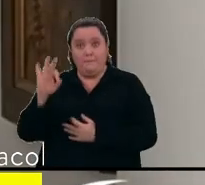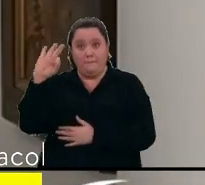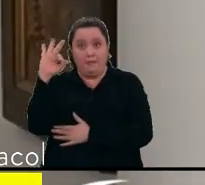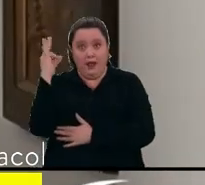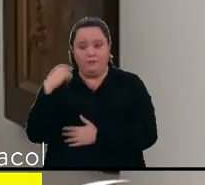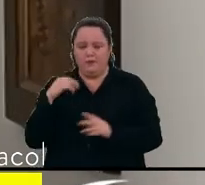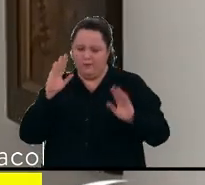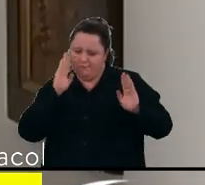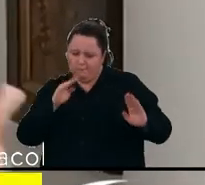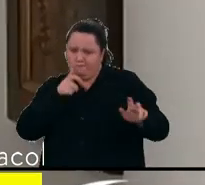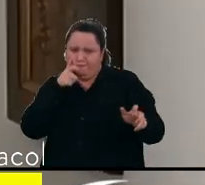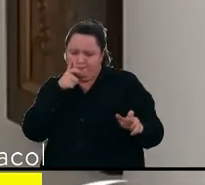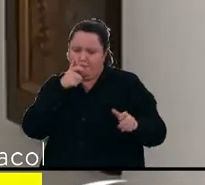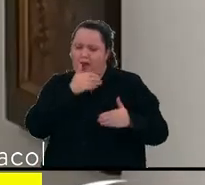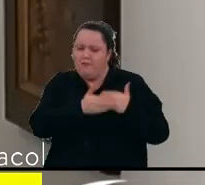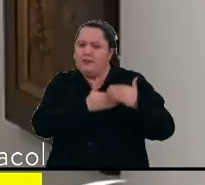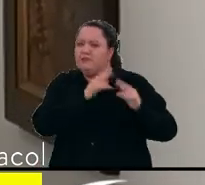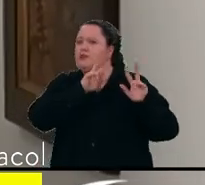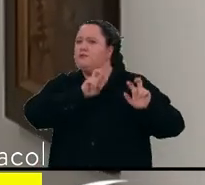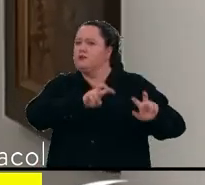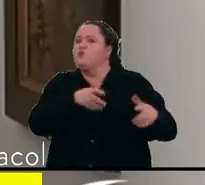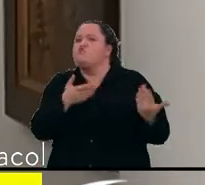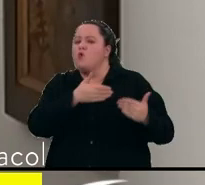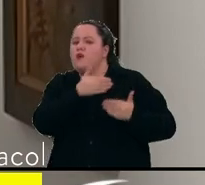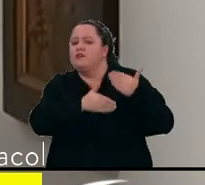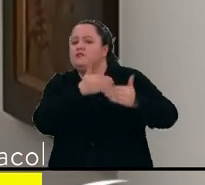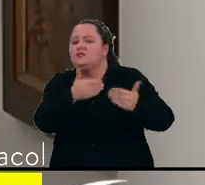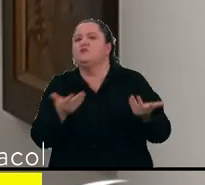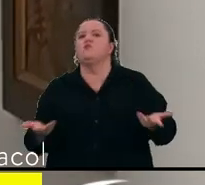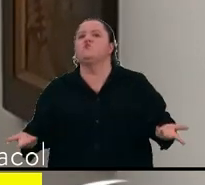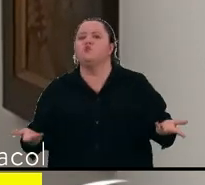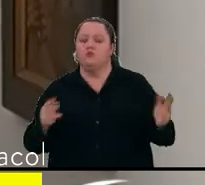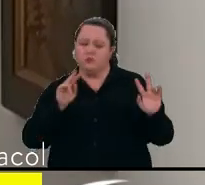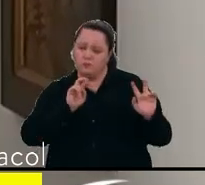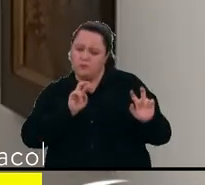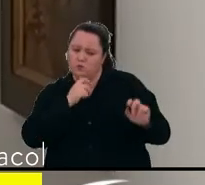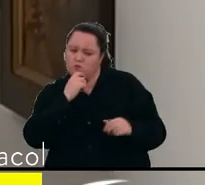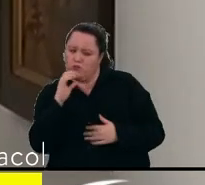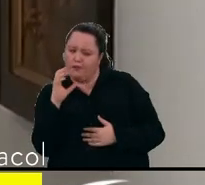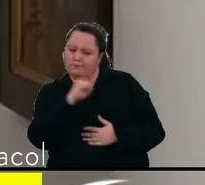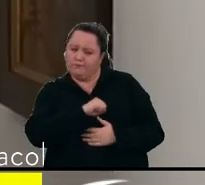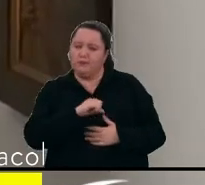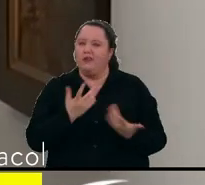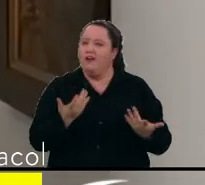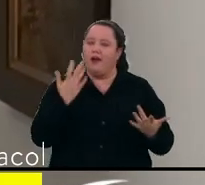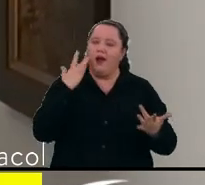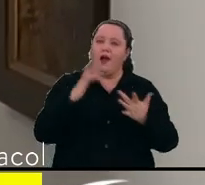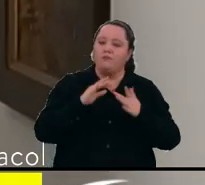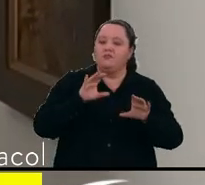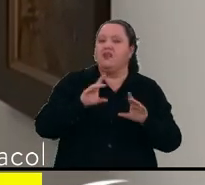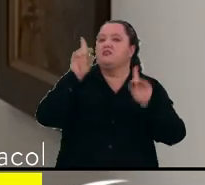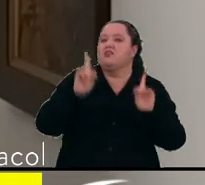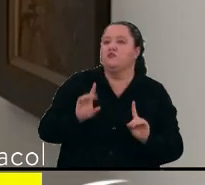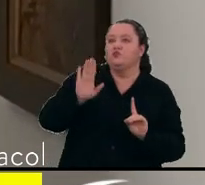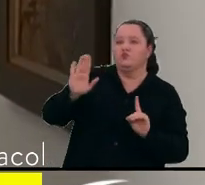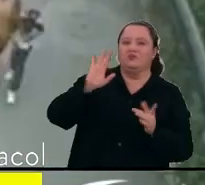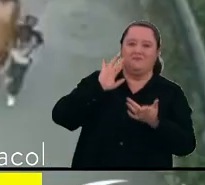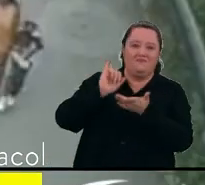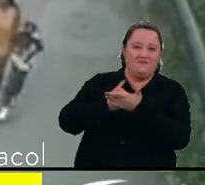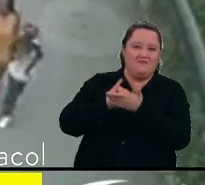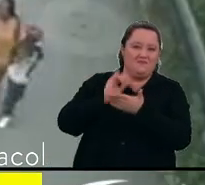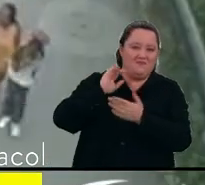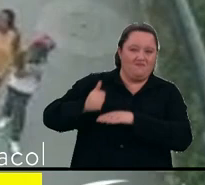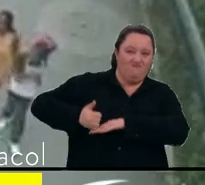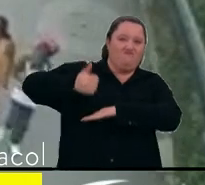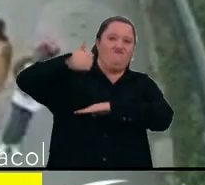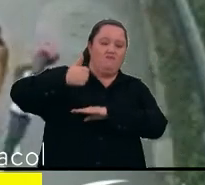muy atentos a los avances de la investigación y poder identificar Cuáles van a ser las medidas que van a tomar las las las